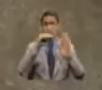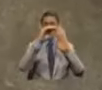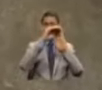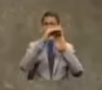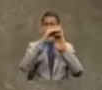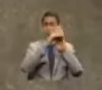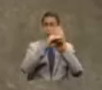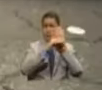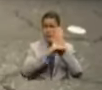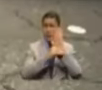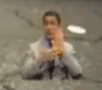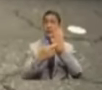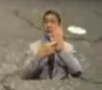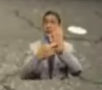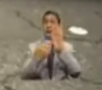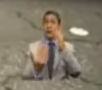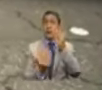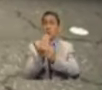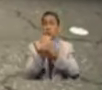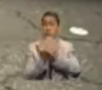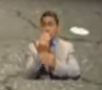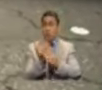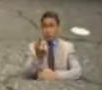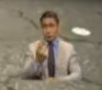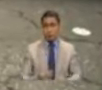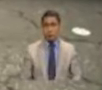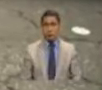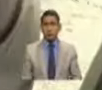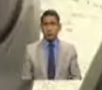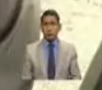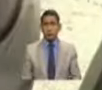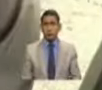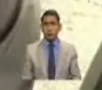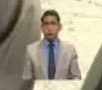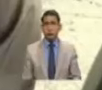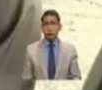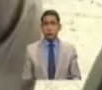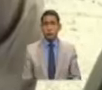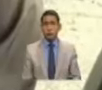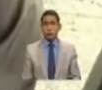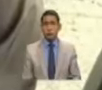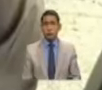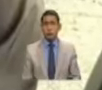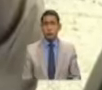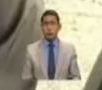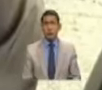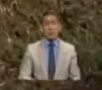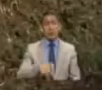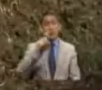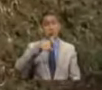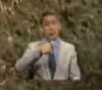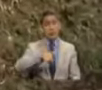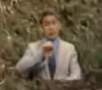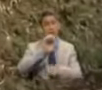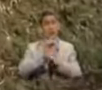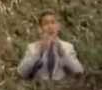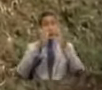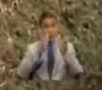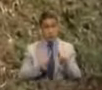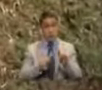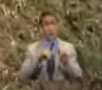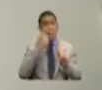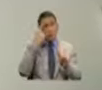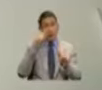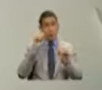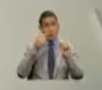sentencia condenatoria ejecutoriada, excepto por contravenciones, pertenecer a la leva del llamado y ser ciudadano nacido en Ecuador. El proyecto de ley regula también